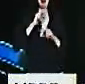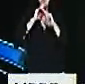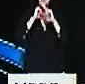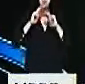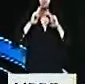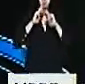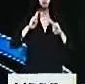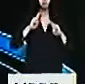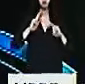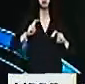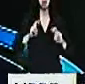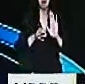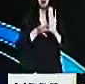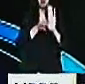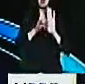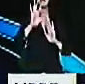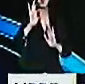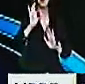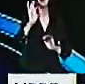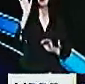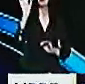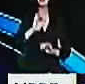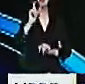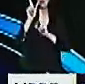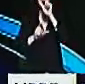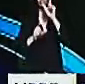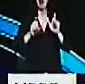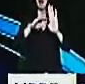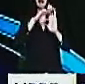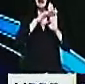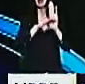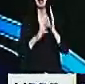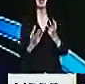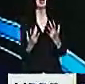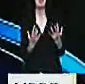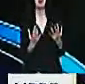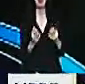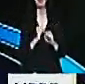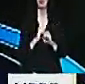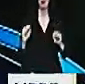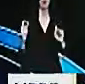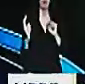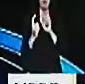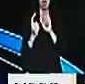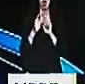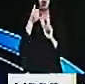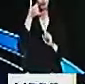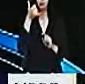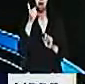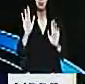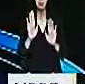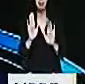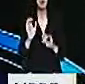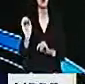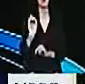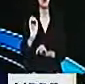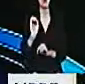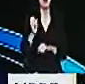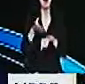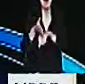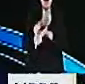estudio y fíjate que el 50% de los pacientes que estaban en lista de espera no pudieron ser contactados o resolvieron su